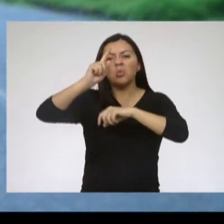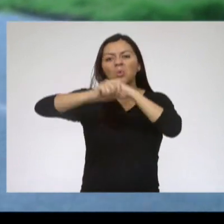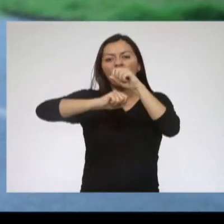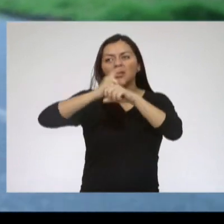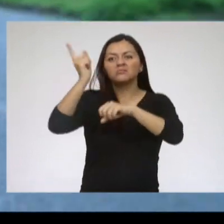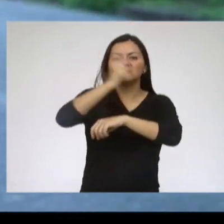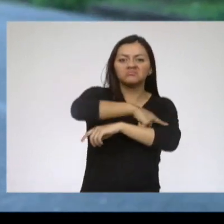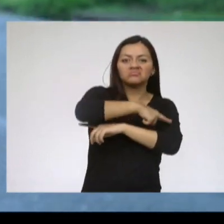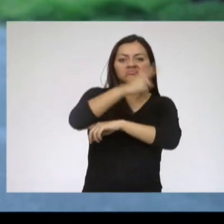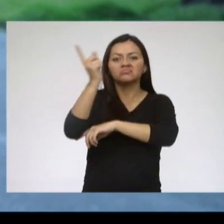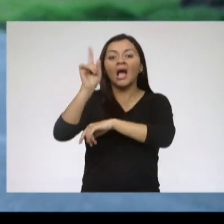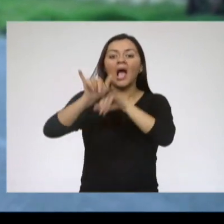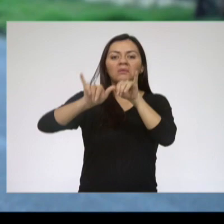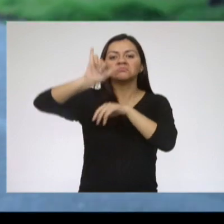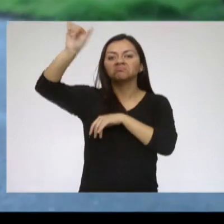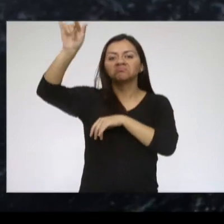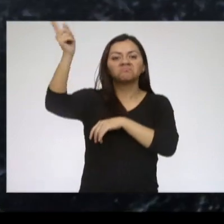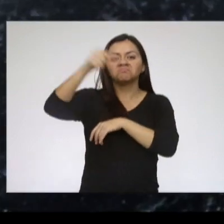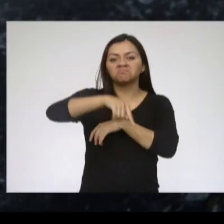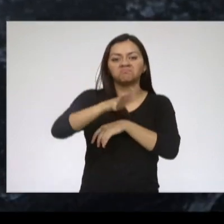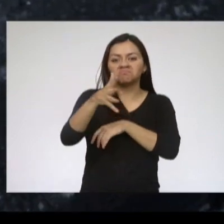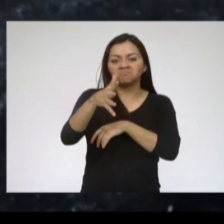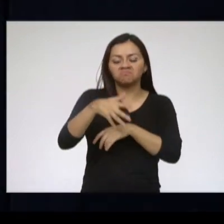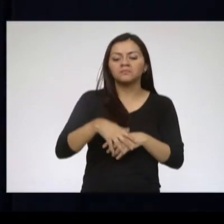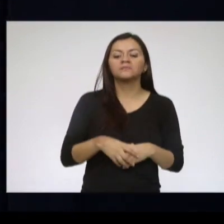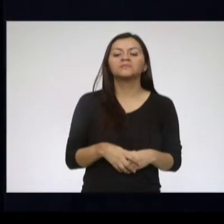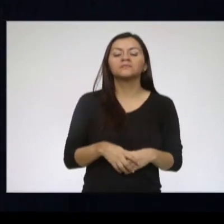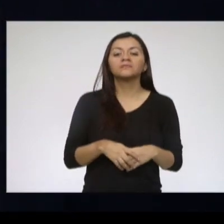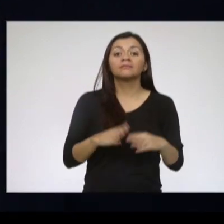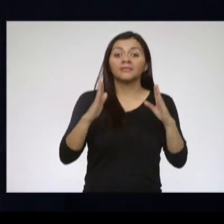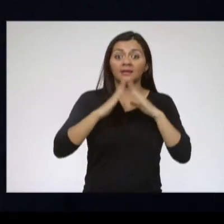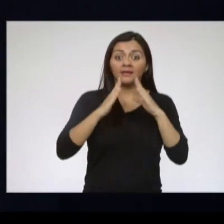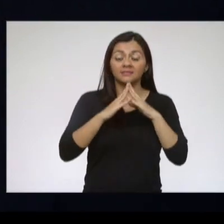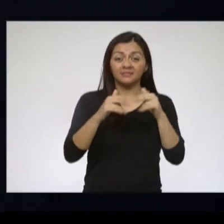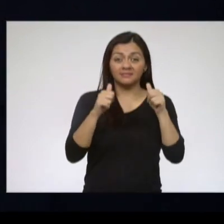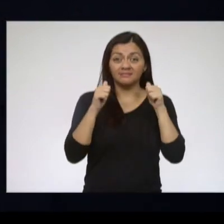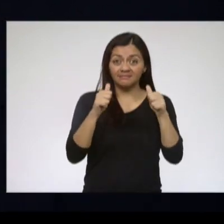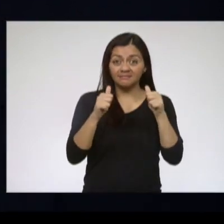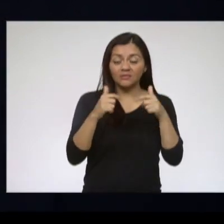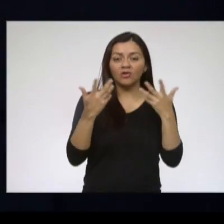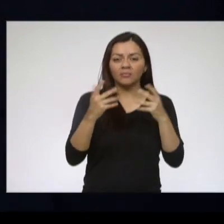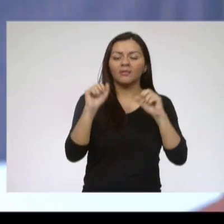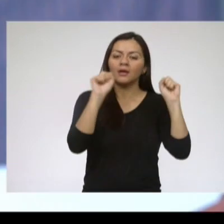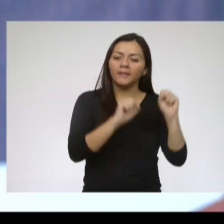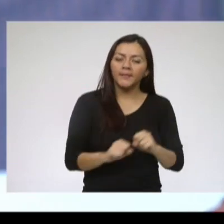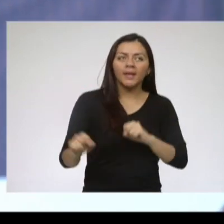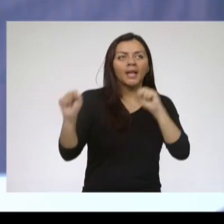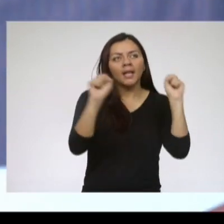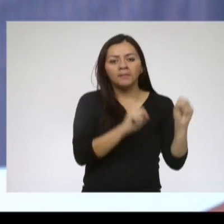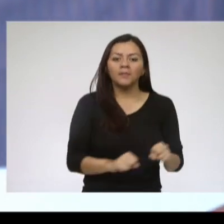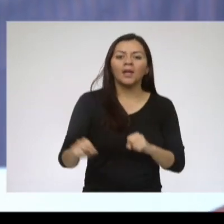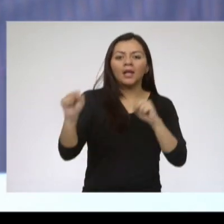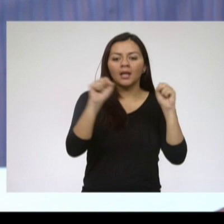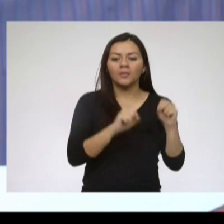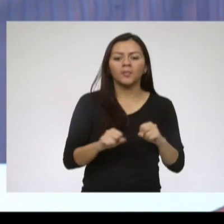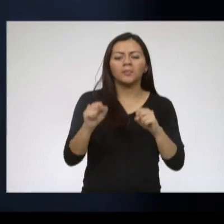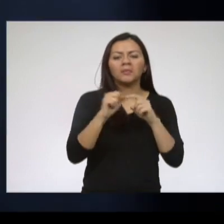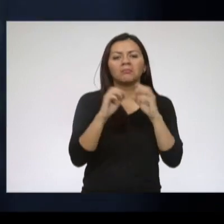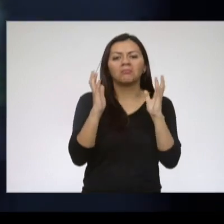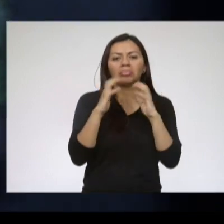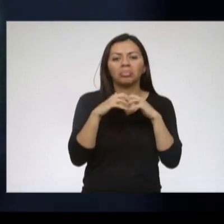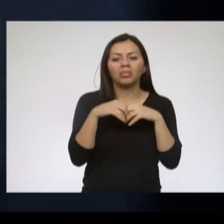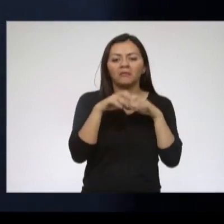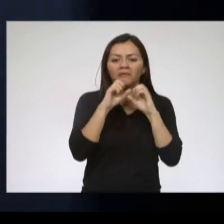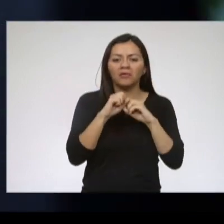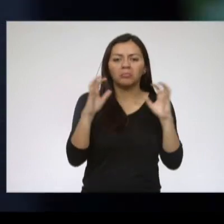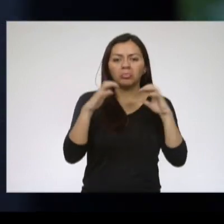allá, y no vienen ni más. Para que una casa esté bien, deben estar limpiándola, haciéndola. Si no, se va a deteriorar